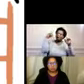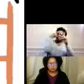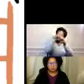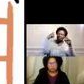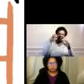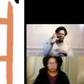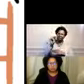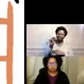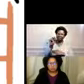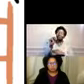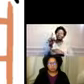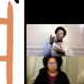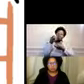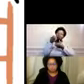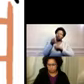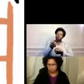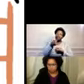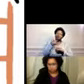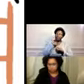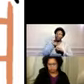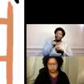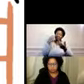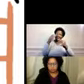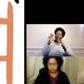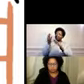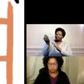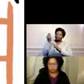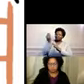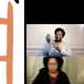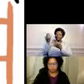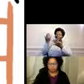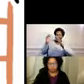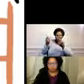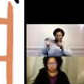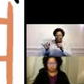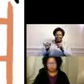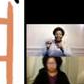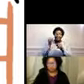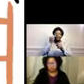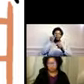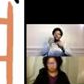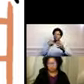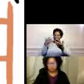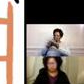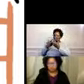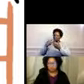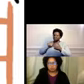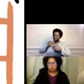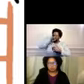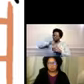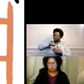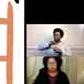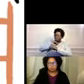servicios o necesidades cotidianas. Y puede ser un poco contradictorio, pero de hecho tenemos